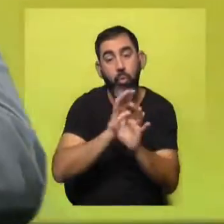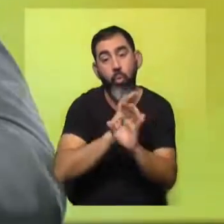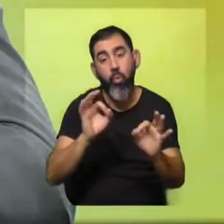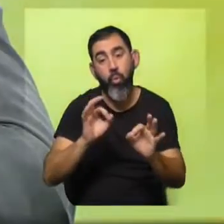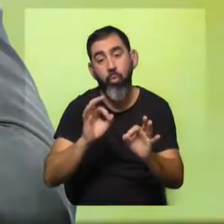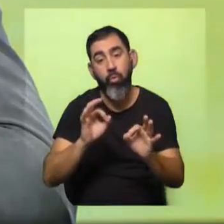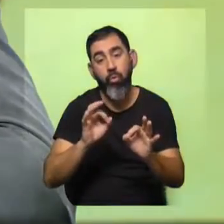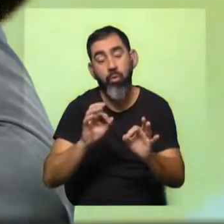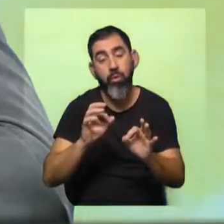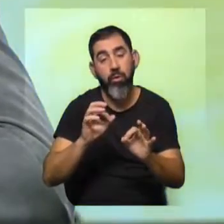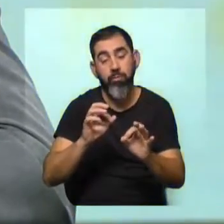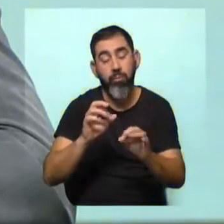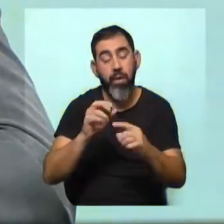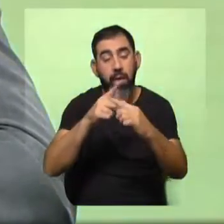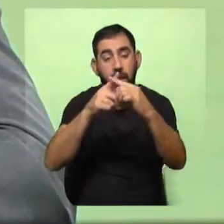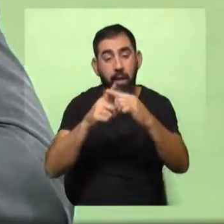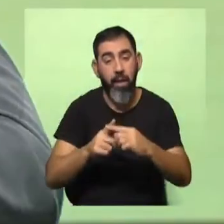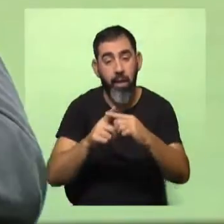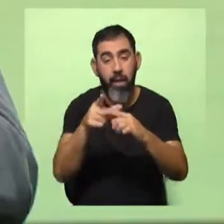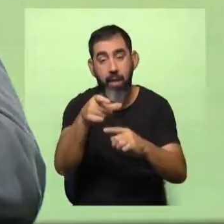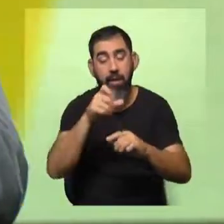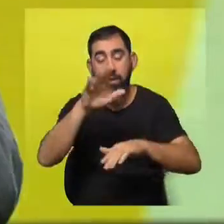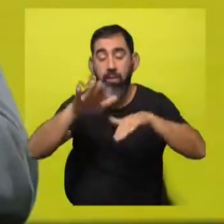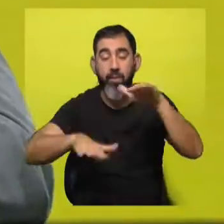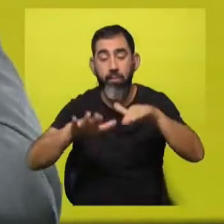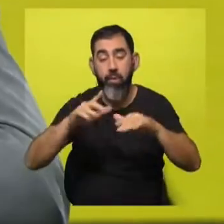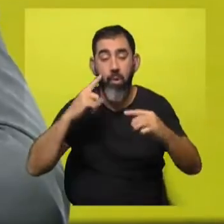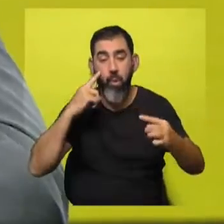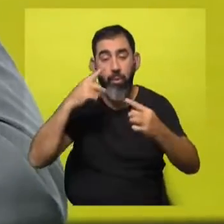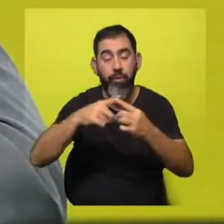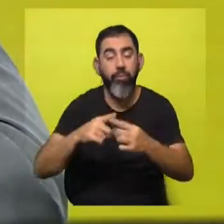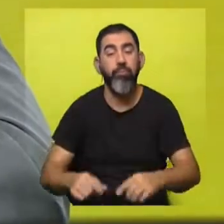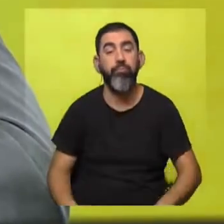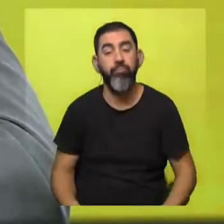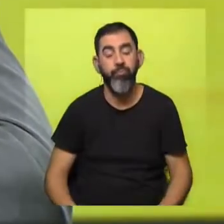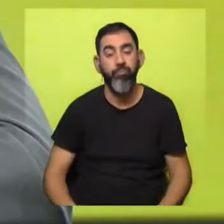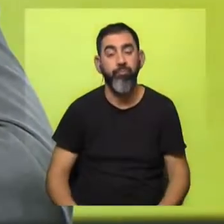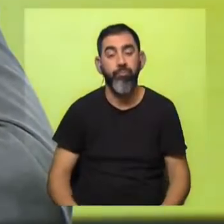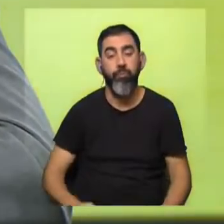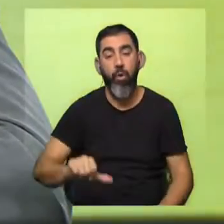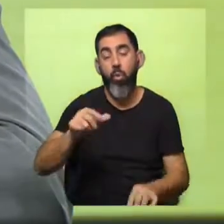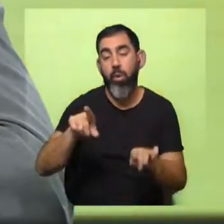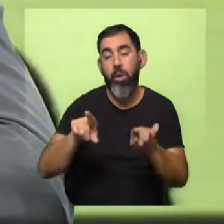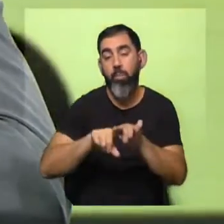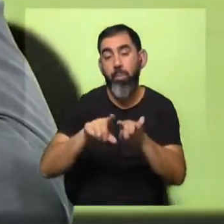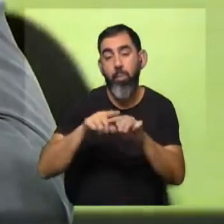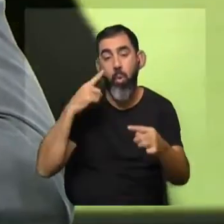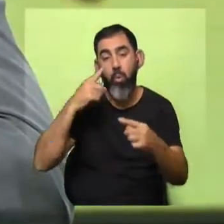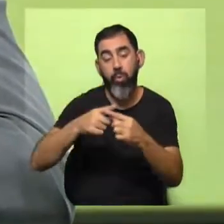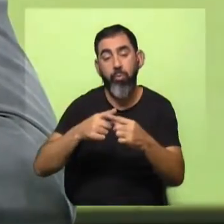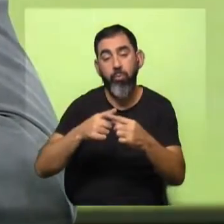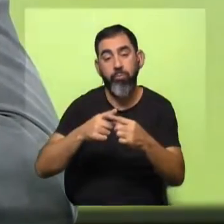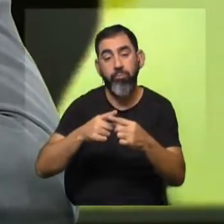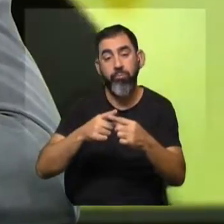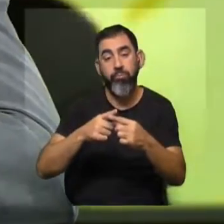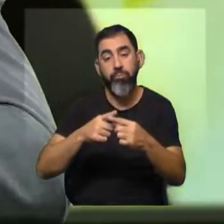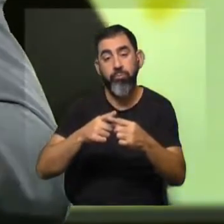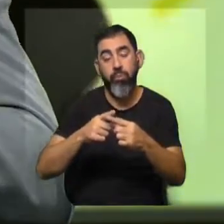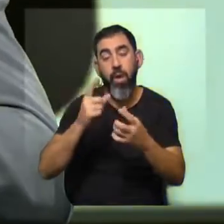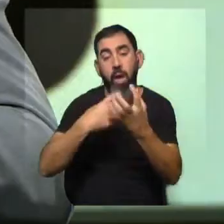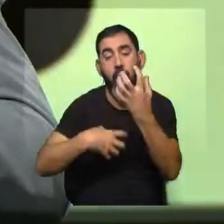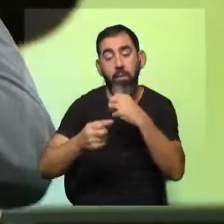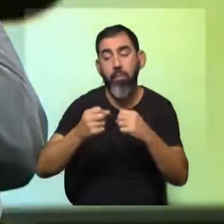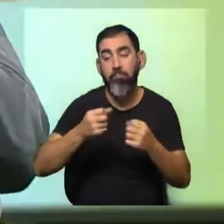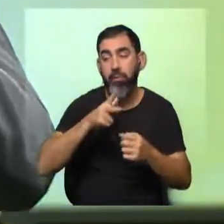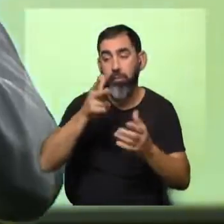ser irradiadores de rayos X, dependiendo de lo que uno busque, digamos, que logran el mismo fin, que es producir un animal